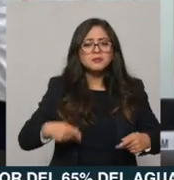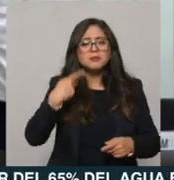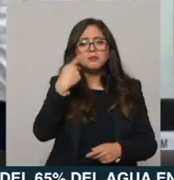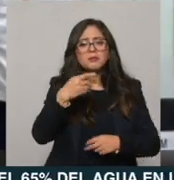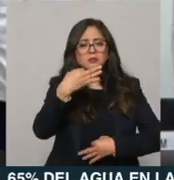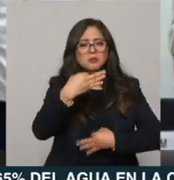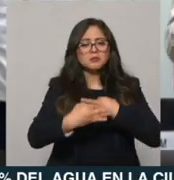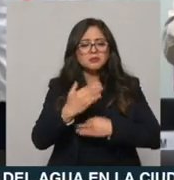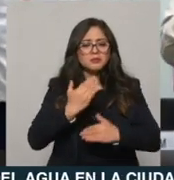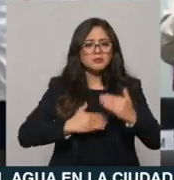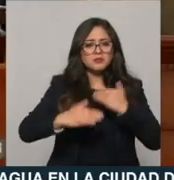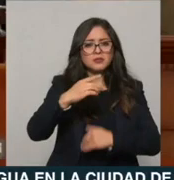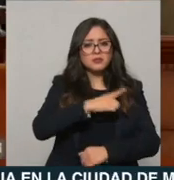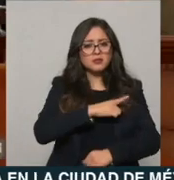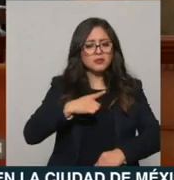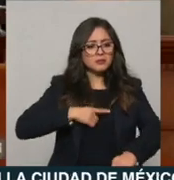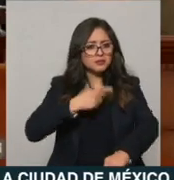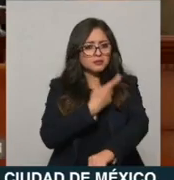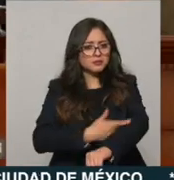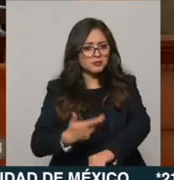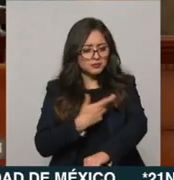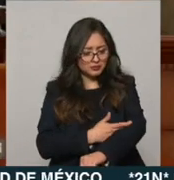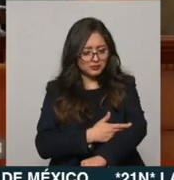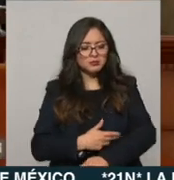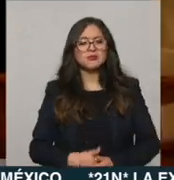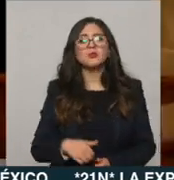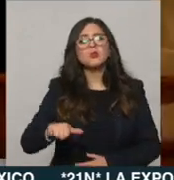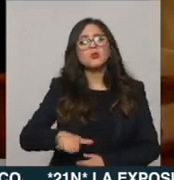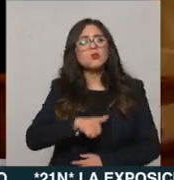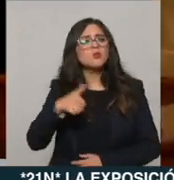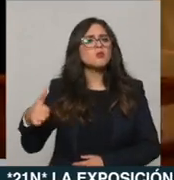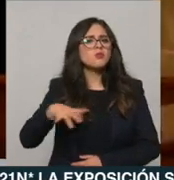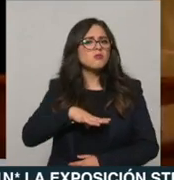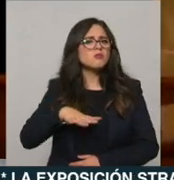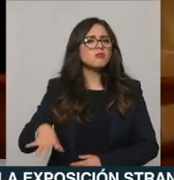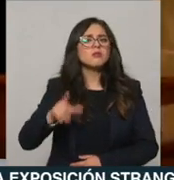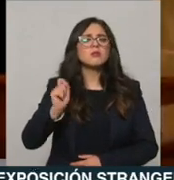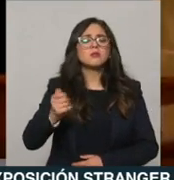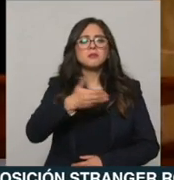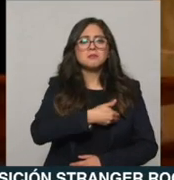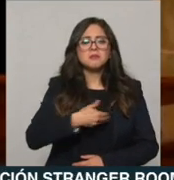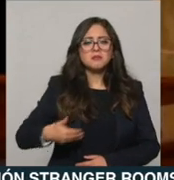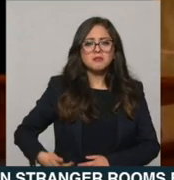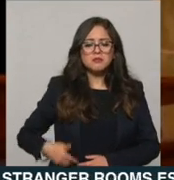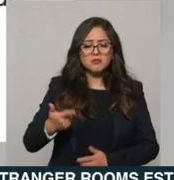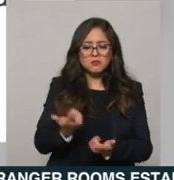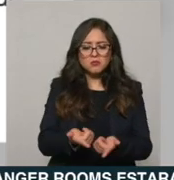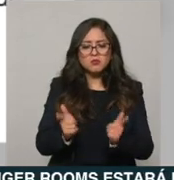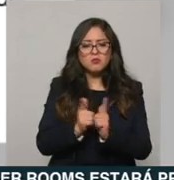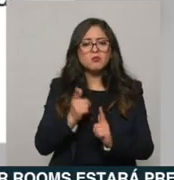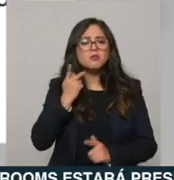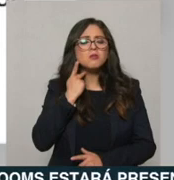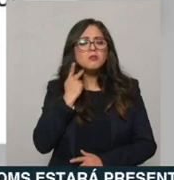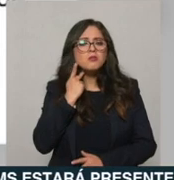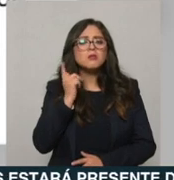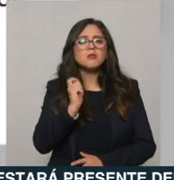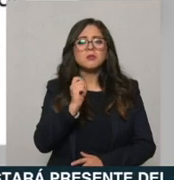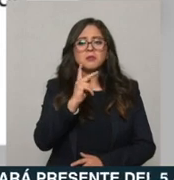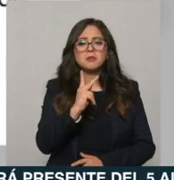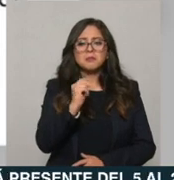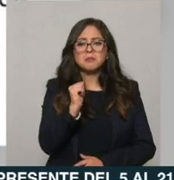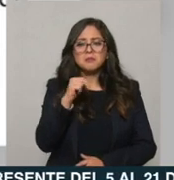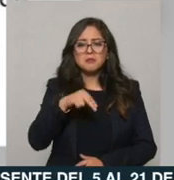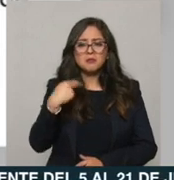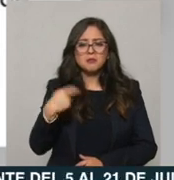tribunal tendría que resolverlo. Otro que expresó su rechazo fue el presidente nacional del Partido Acción Nacional, Marco Cortés,